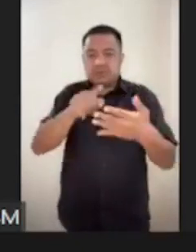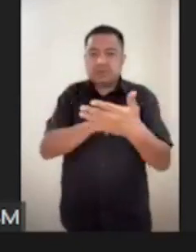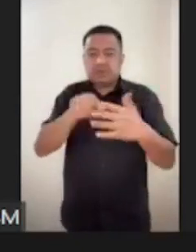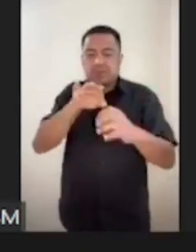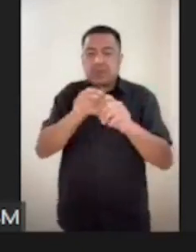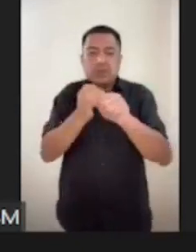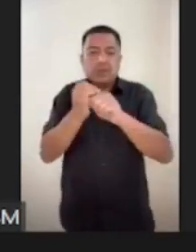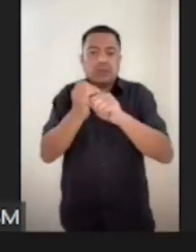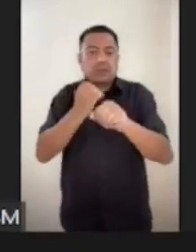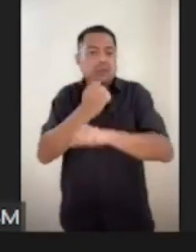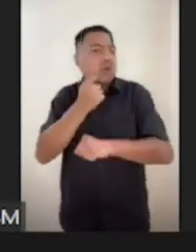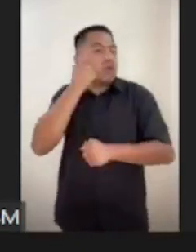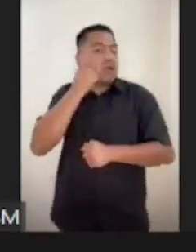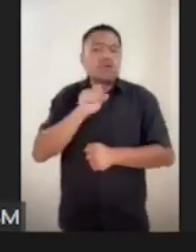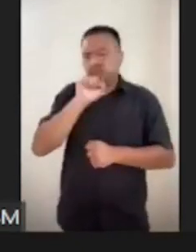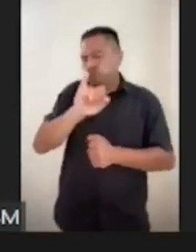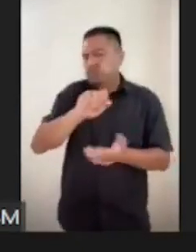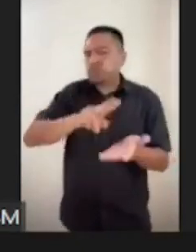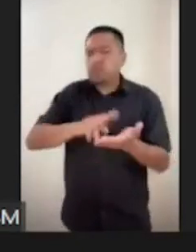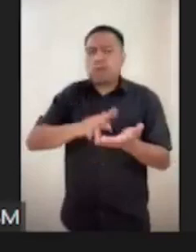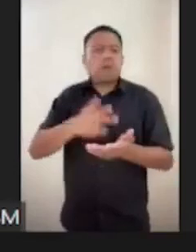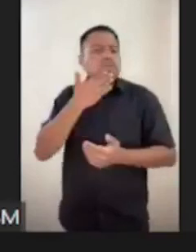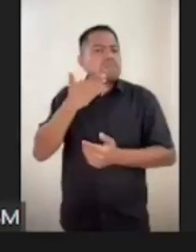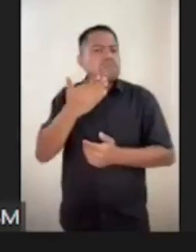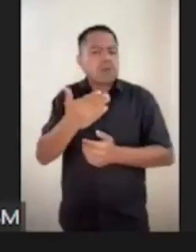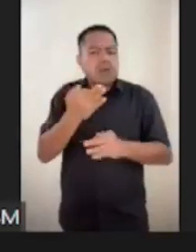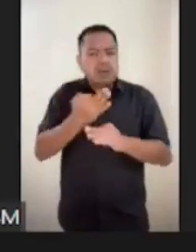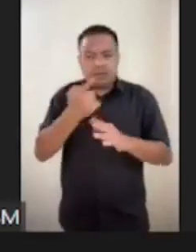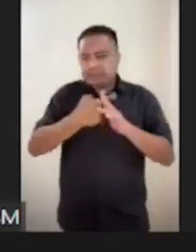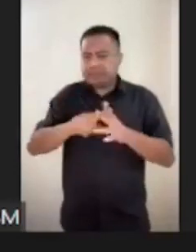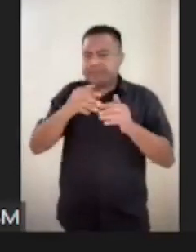Guerrero, existe quórum legal para sesionar válidamente.